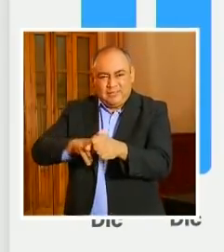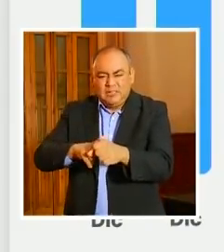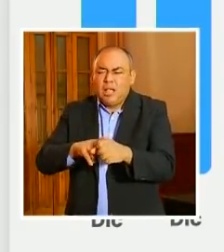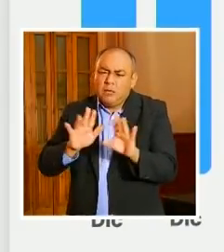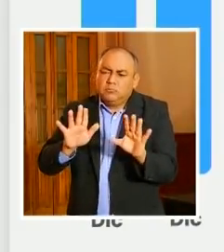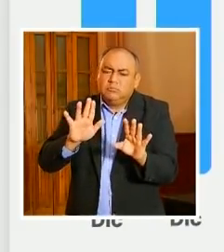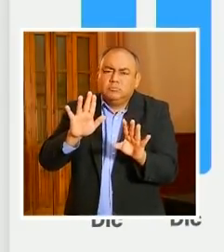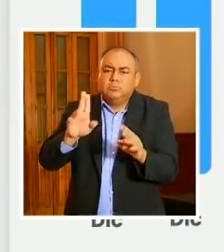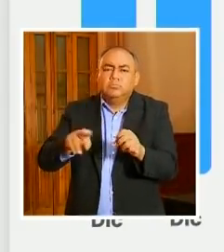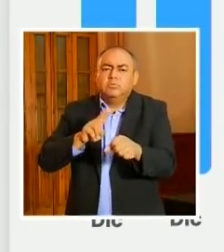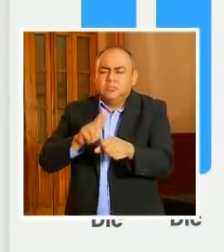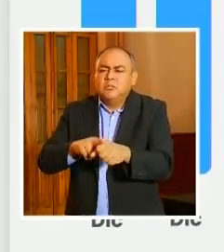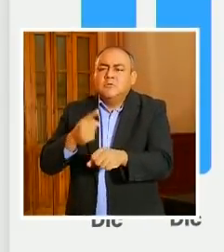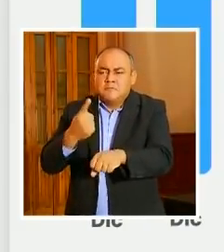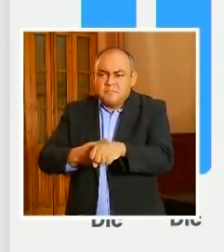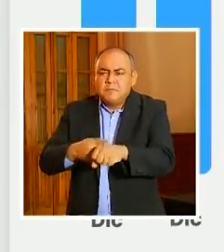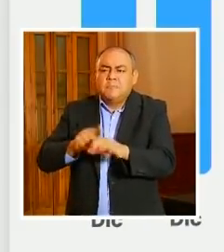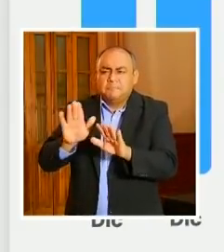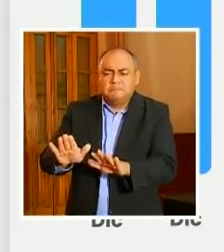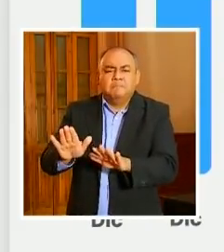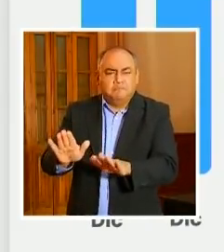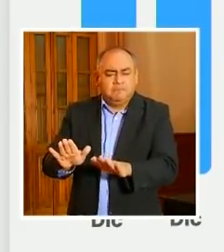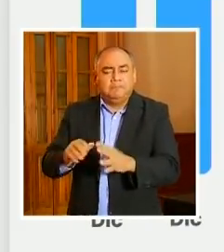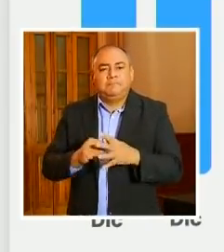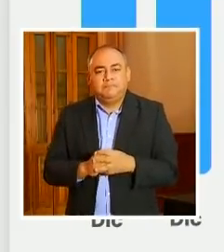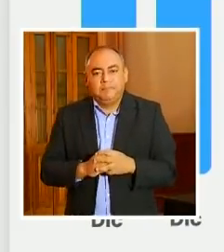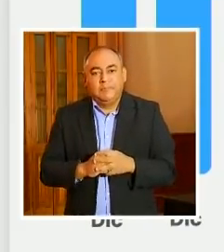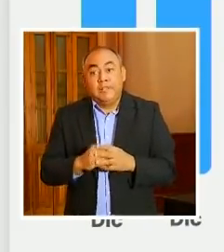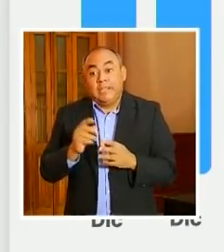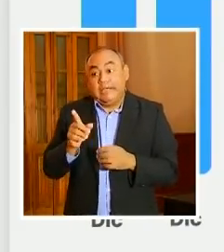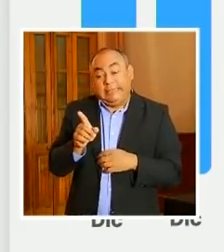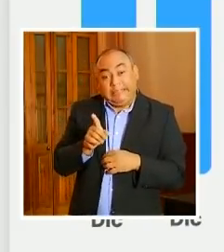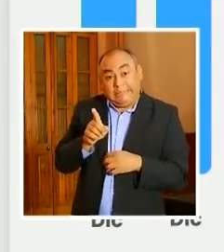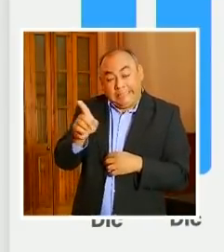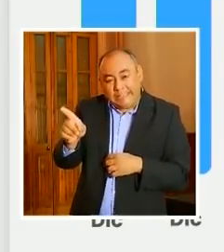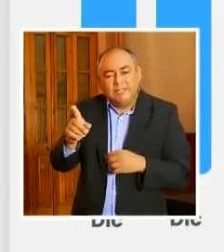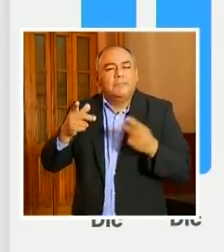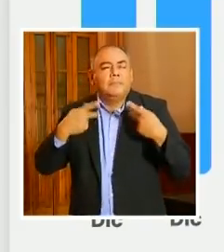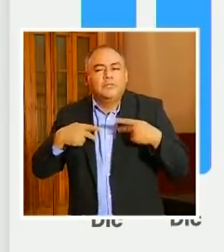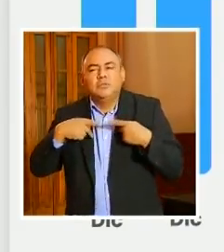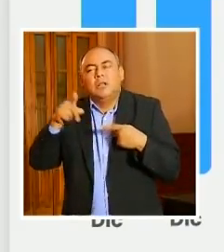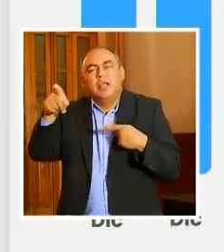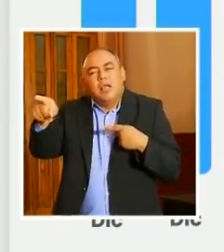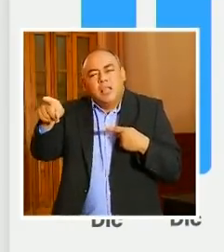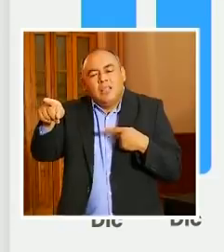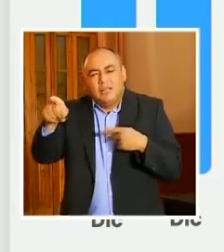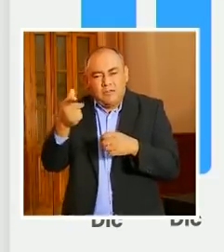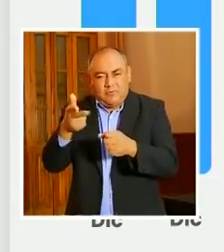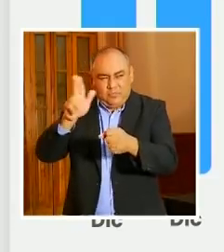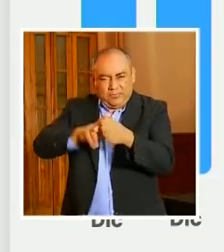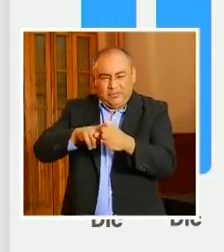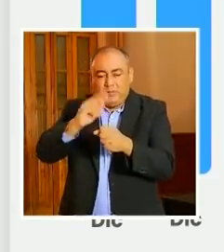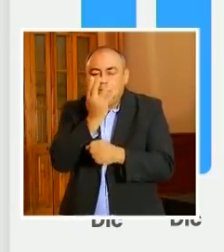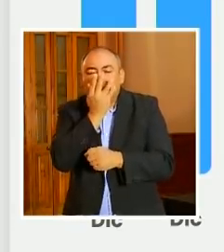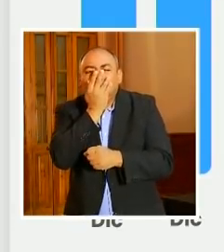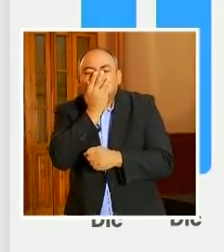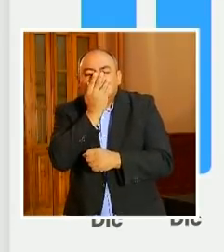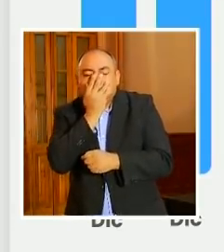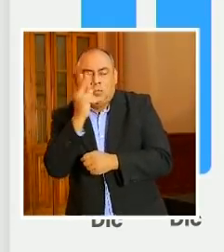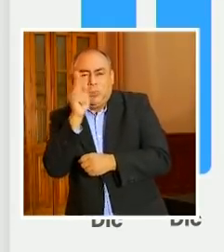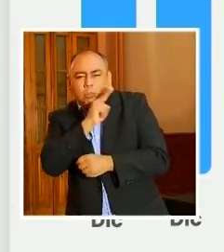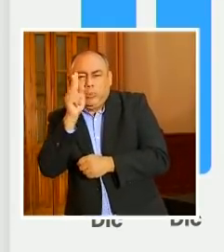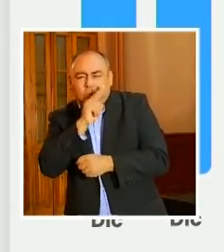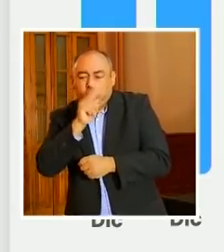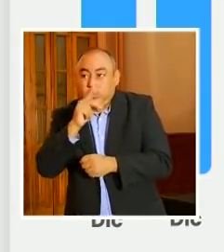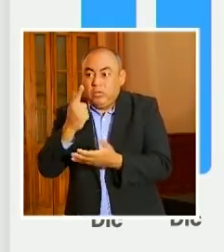Pacientes conectados a un ventilador mecánico o que se encuentran gravemente enfermos, tenemos